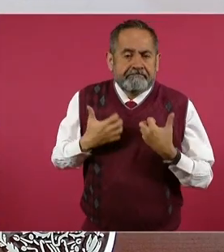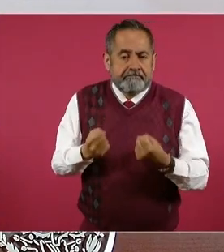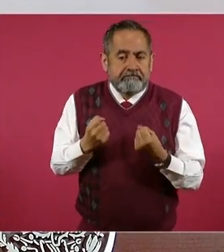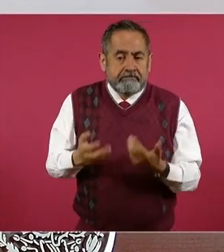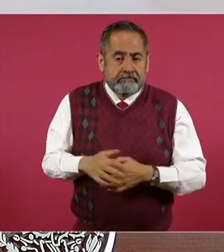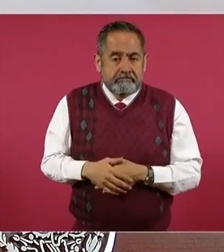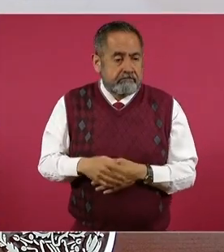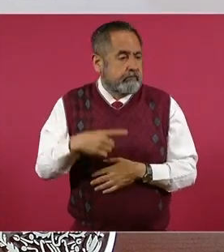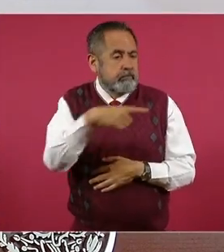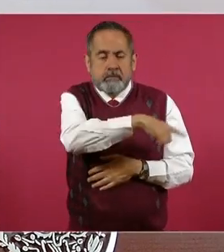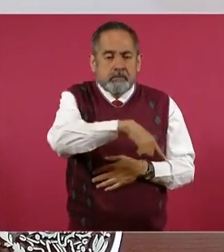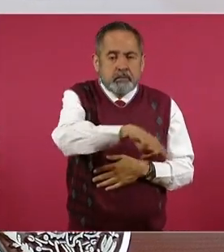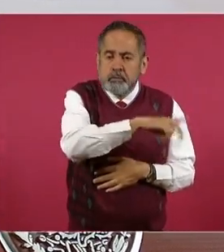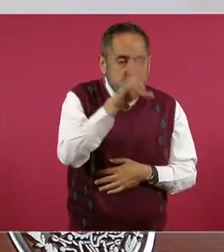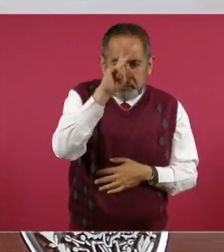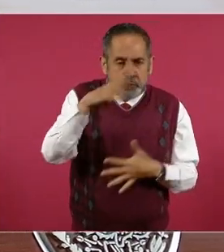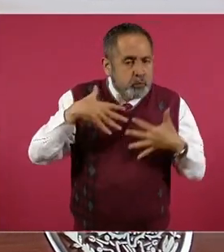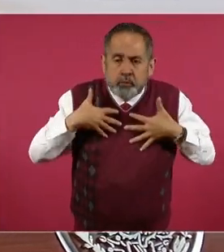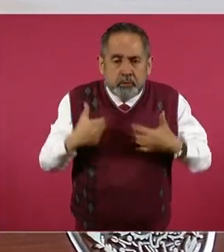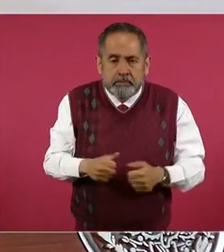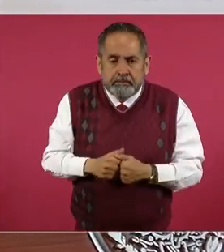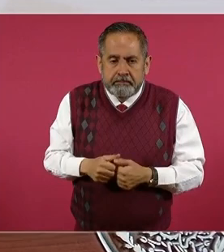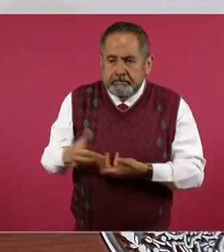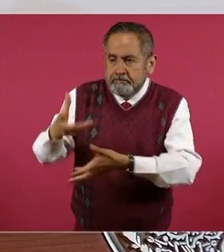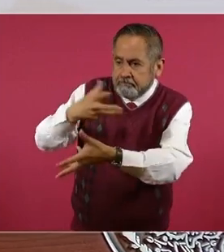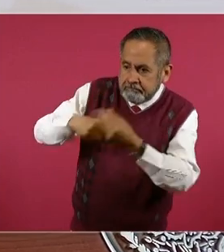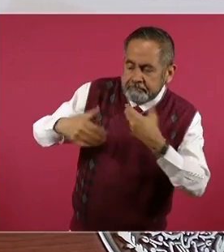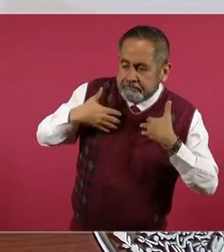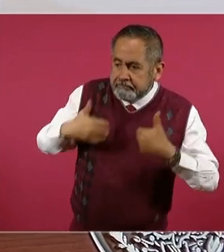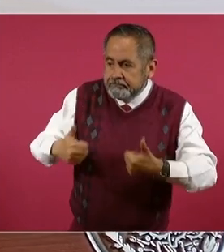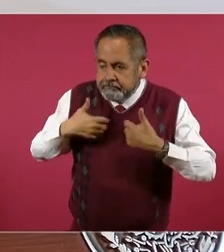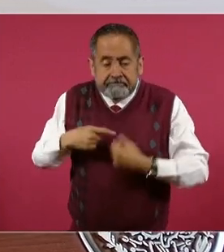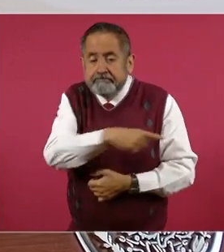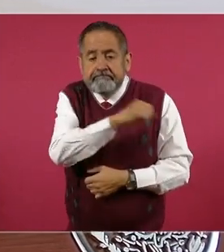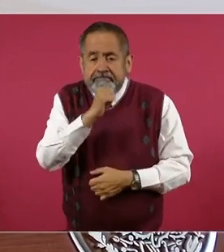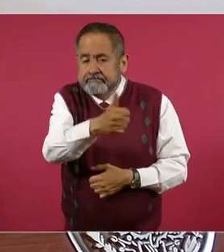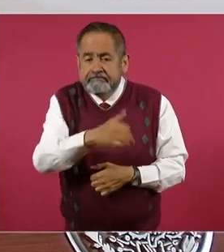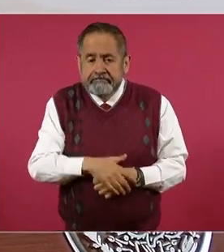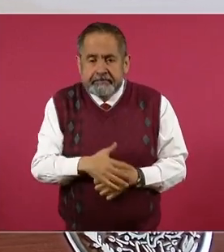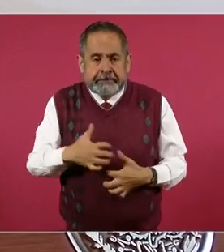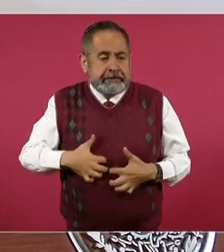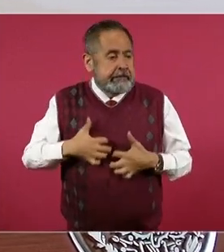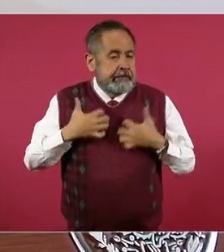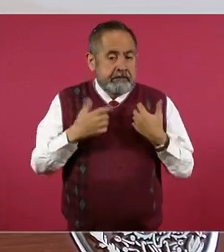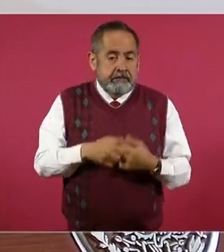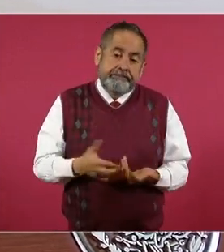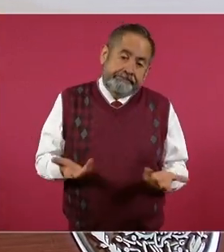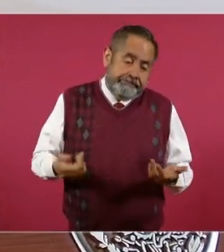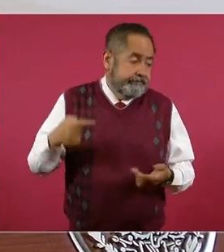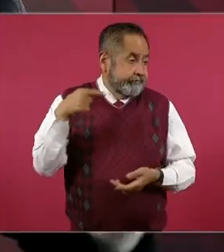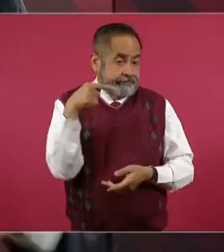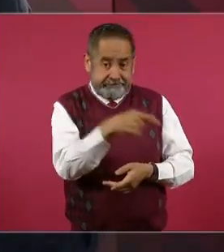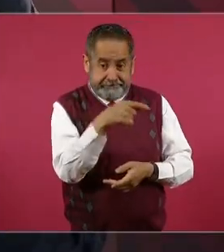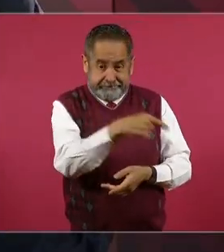la falta de comprensión de las élites, ¿no? Porque durante mucho